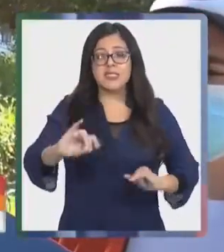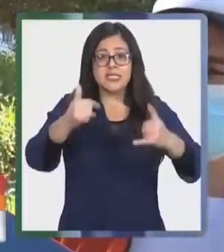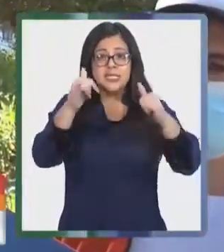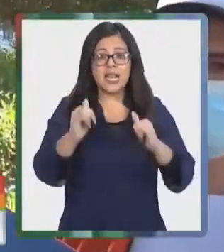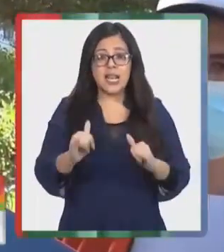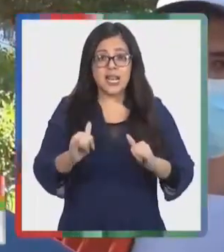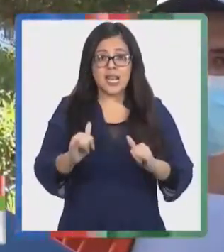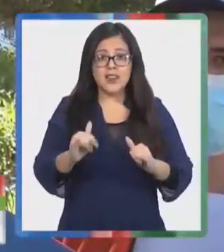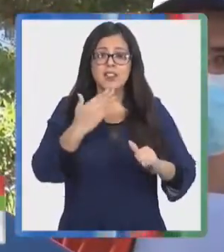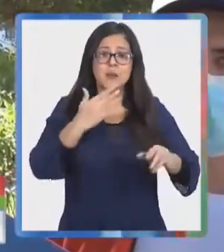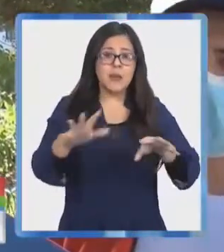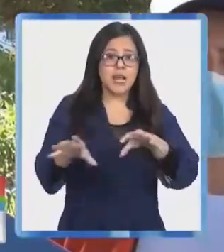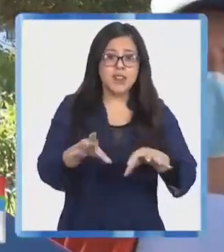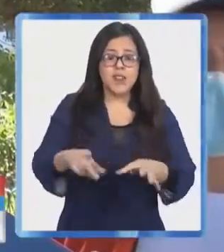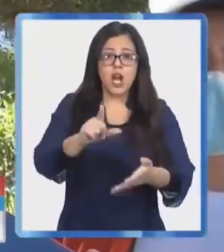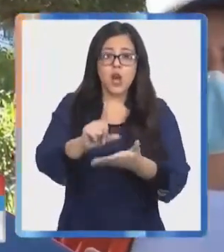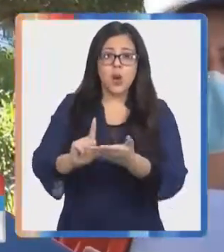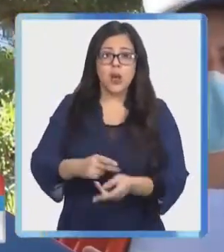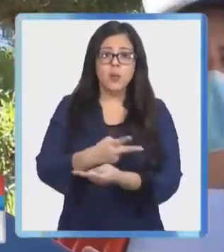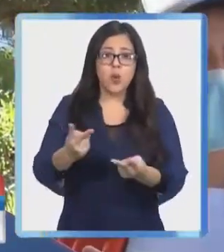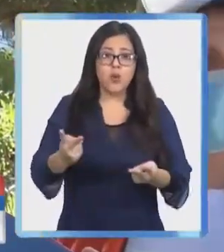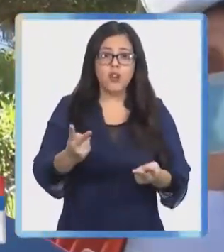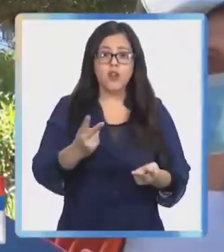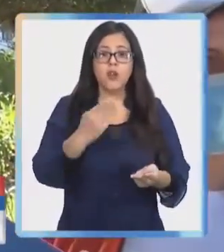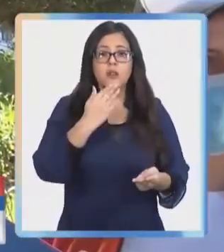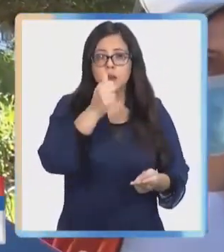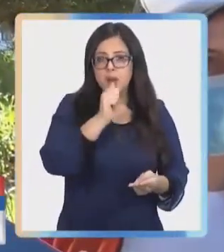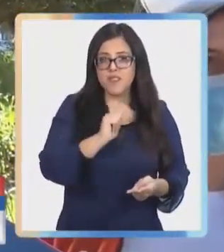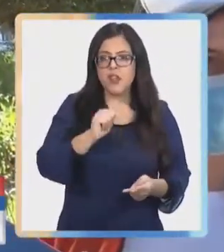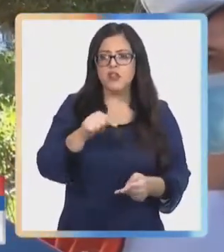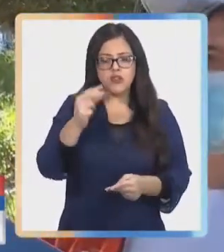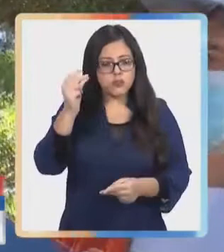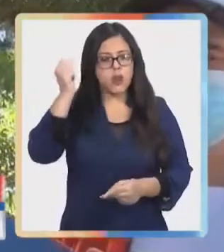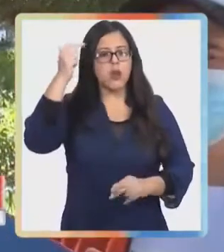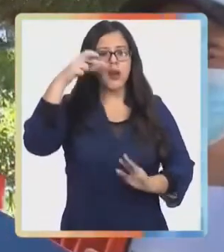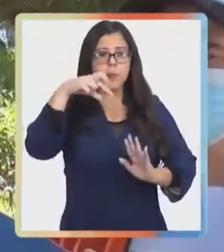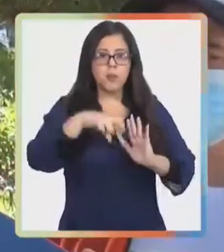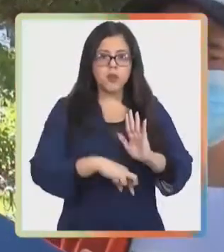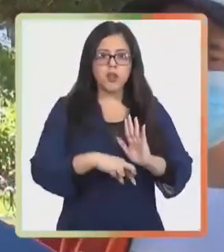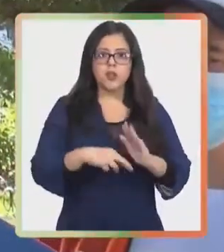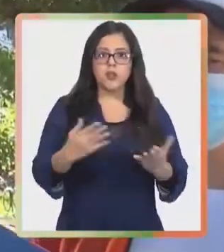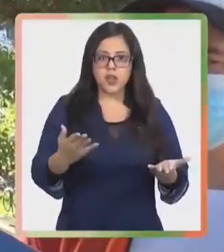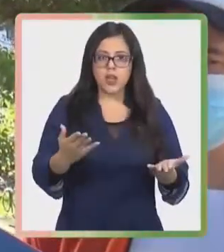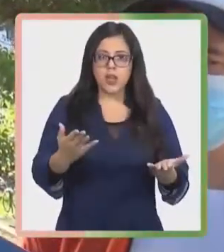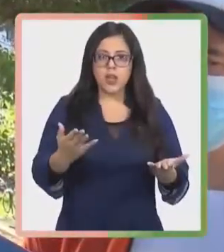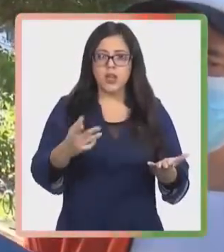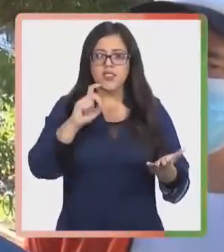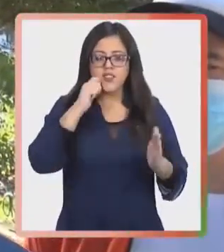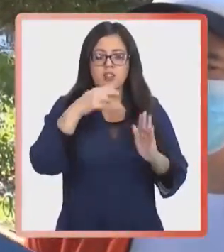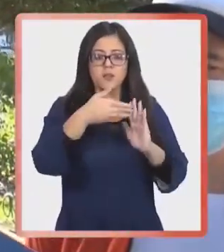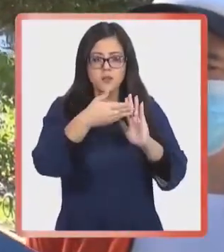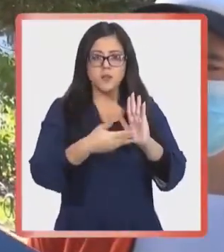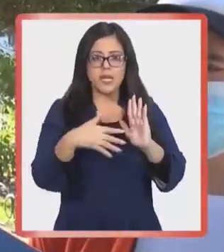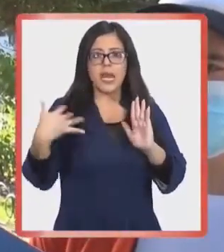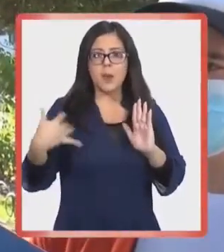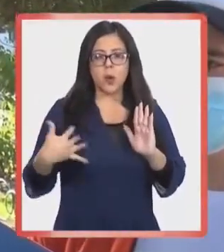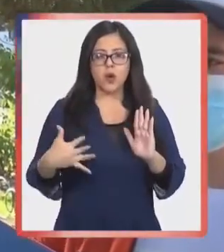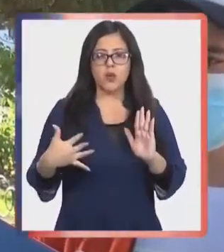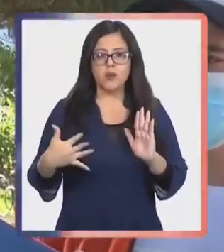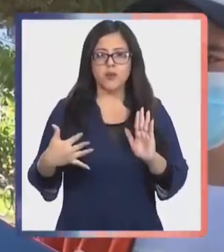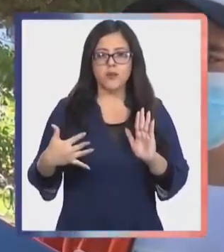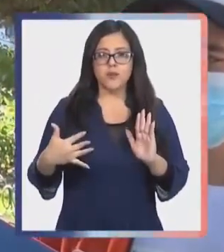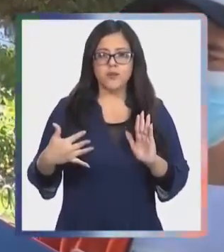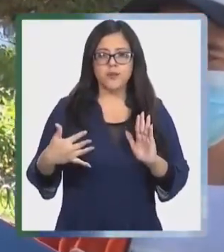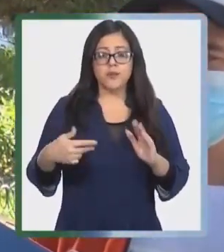día que se celebra, se hacen actividades en los lugares públicos, privados, y surgió la idea de este proyecto para declararlo que es un proyecto que